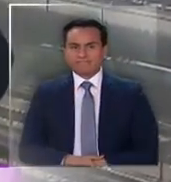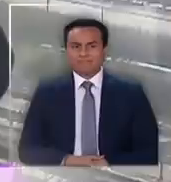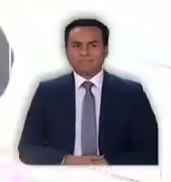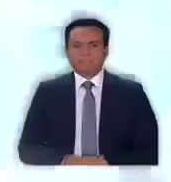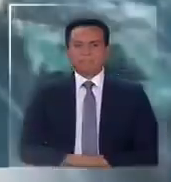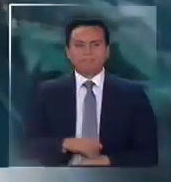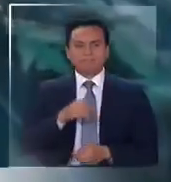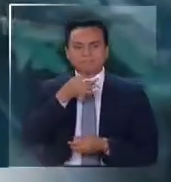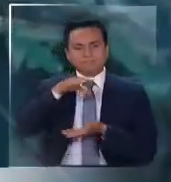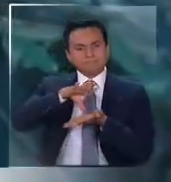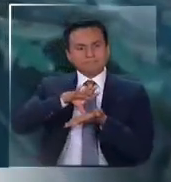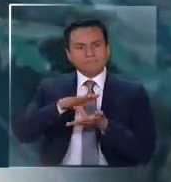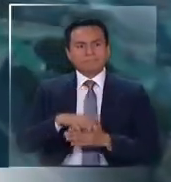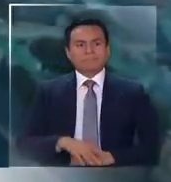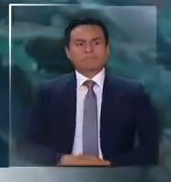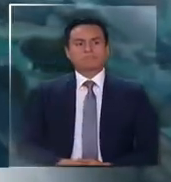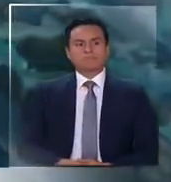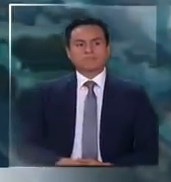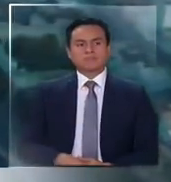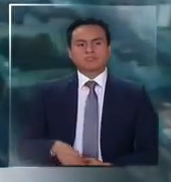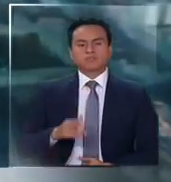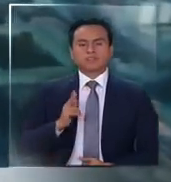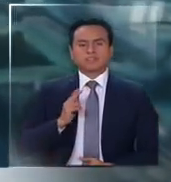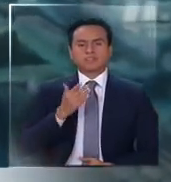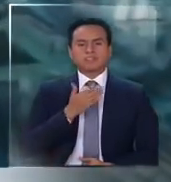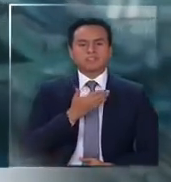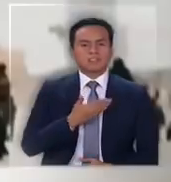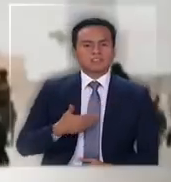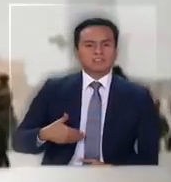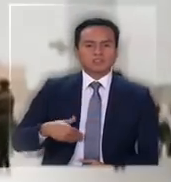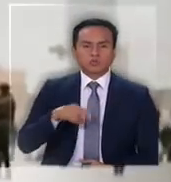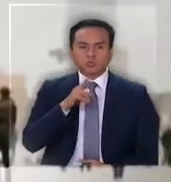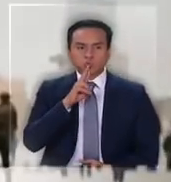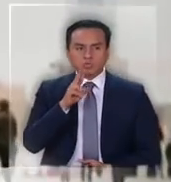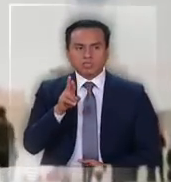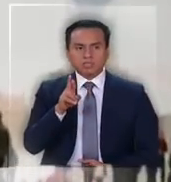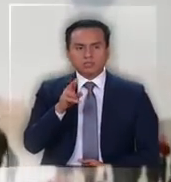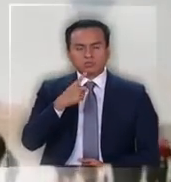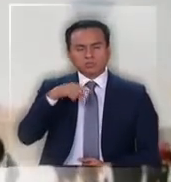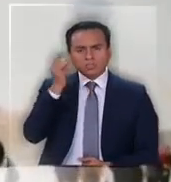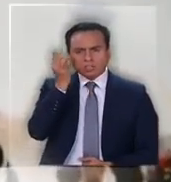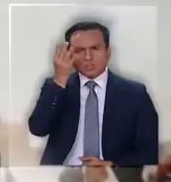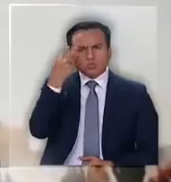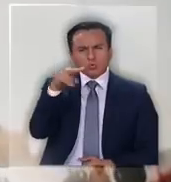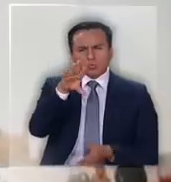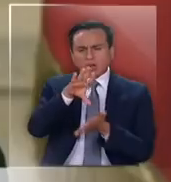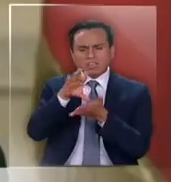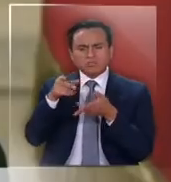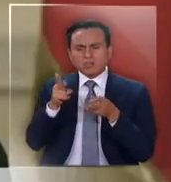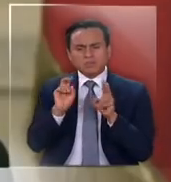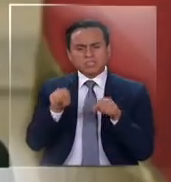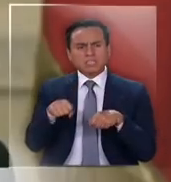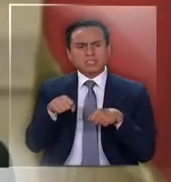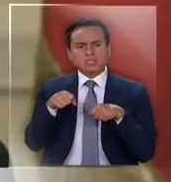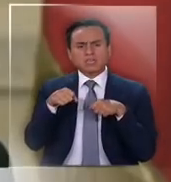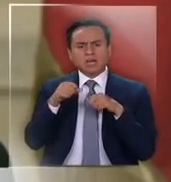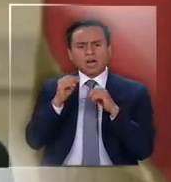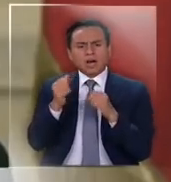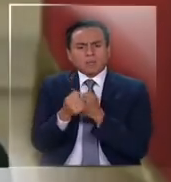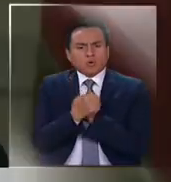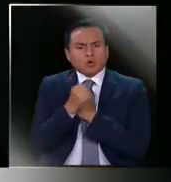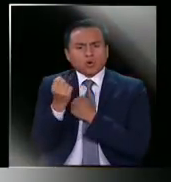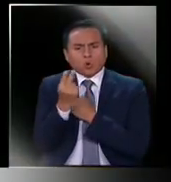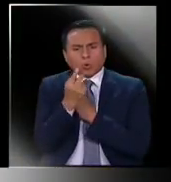país. Señor presidente de Rusia, nos hemos enterado de que su país no admite las manifestaciones de amor entre